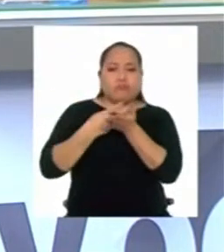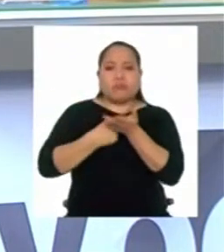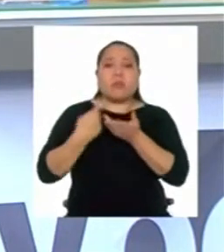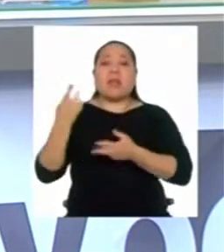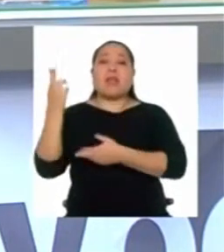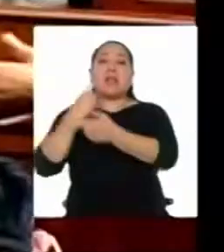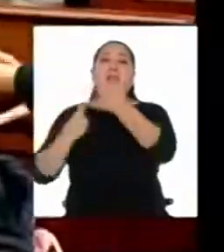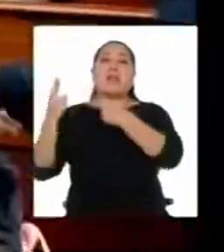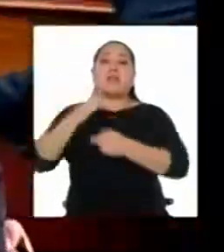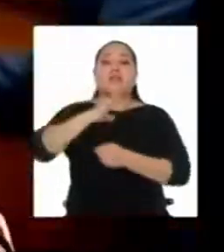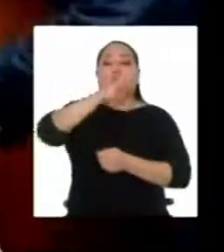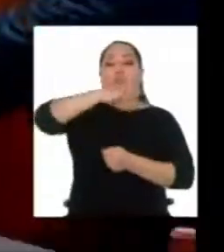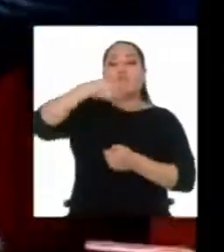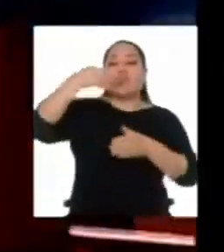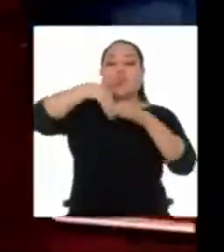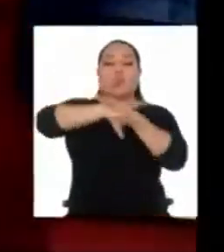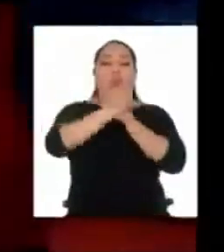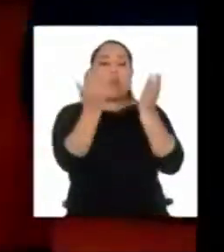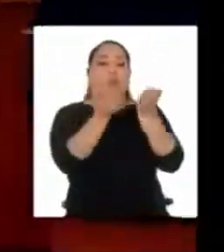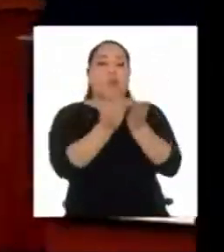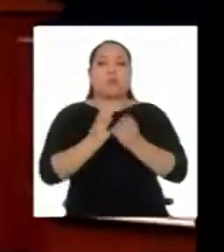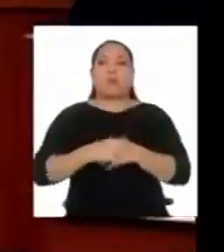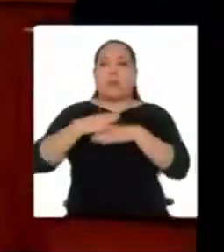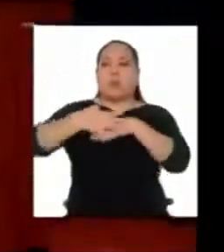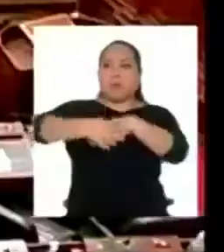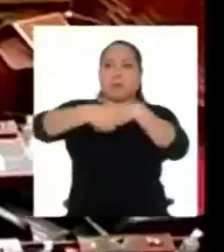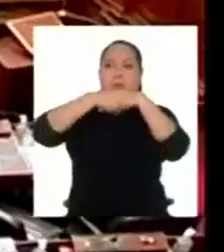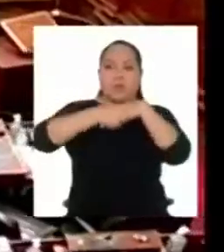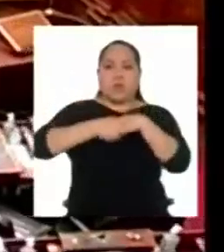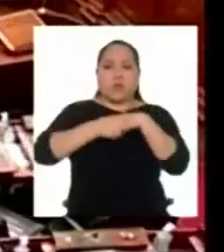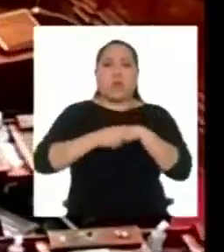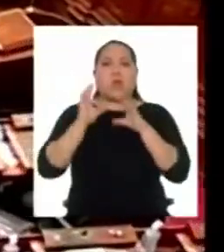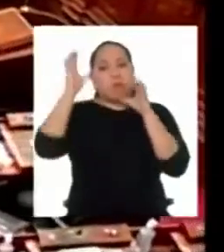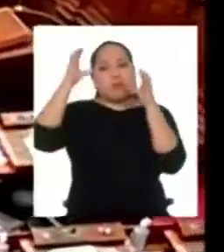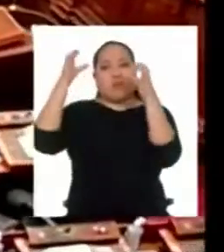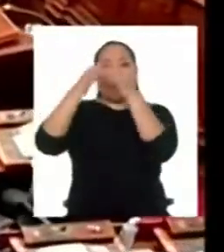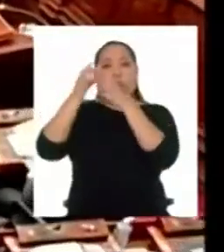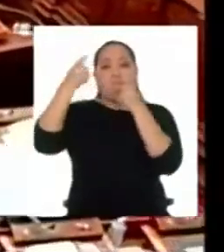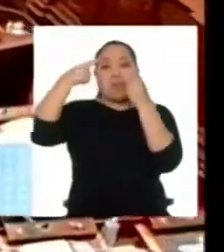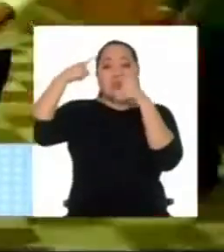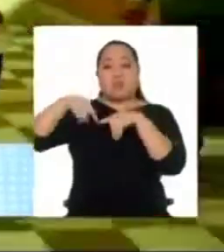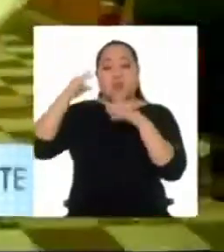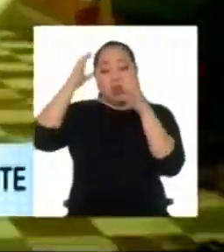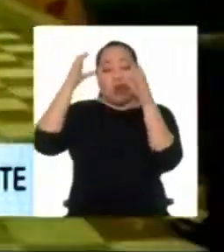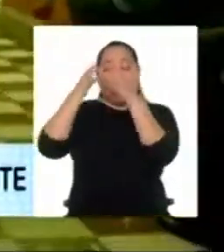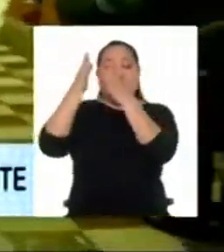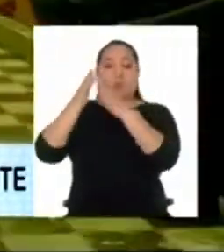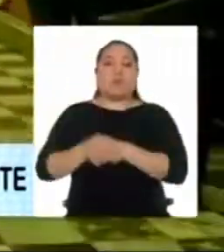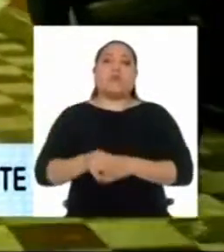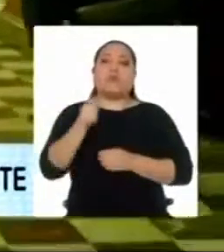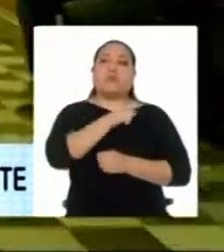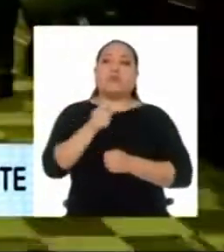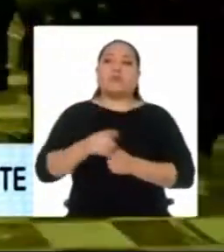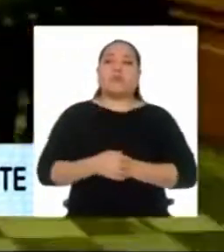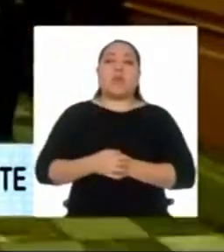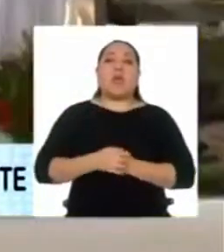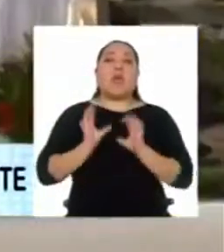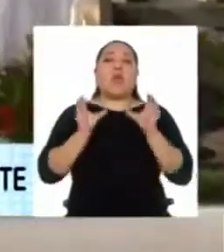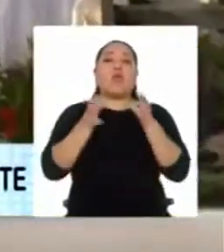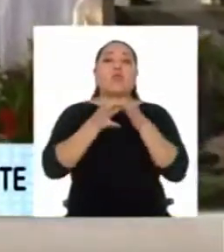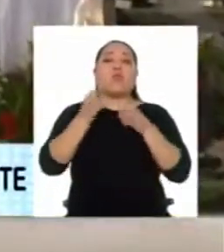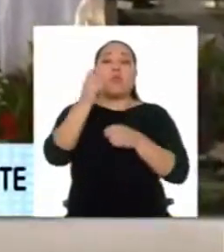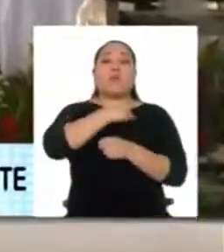aulas. Luego de saludar la decisión del Pleno del Congreso de otorgarle el voto de confianza al gabinete de Mirta